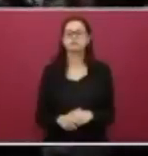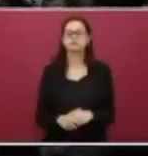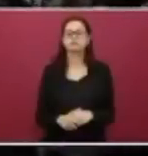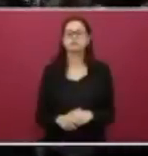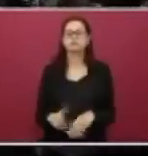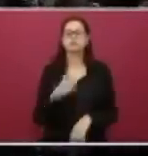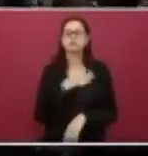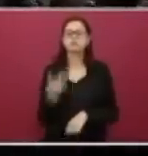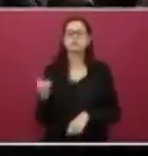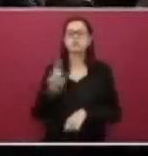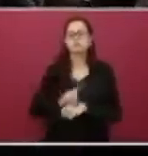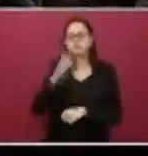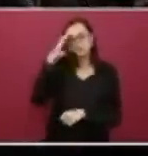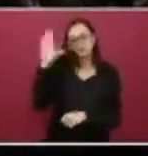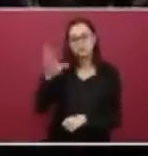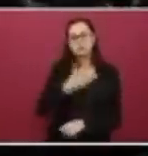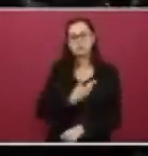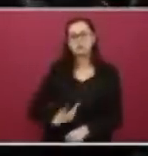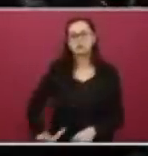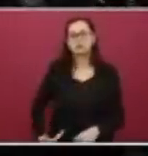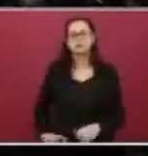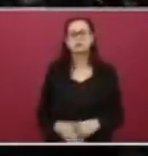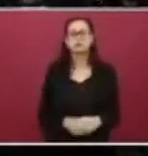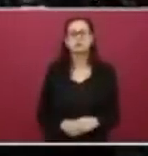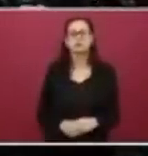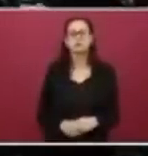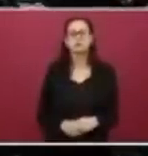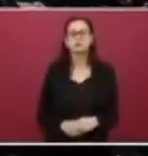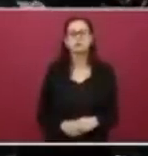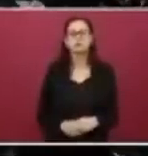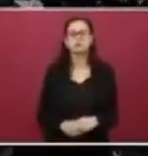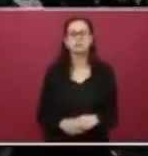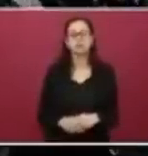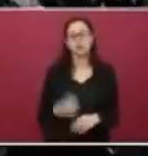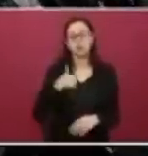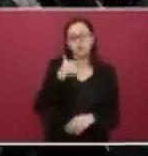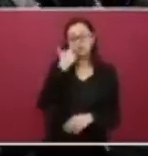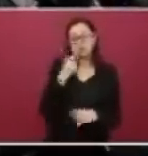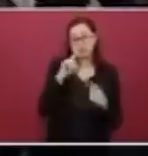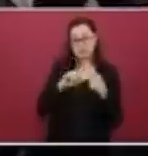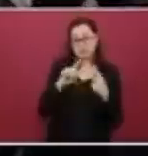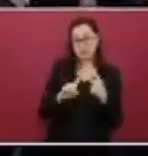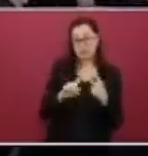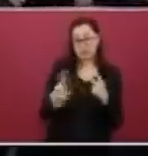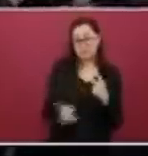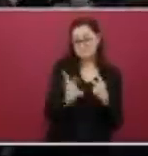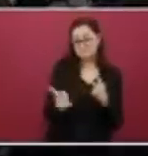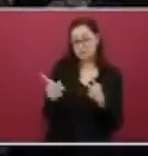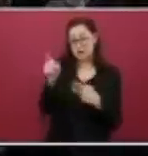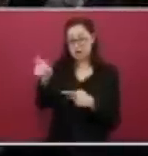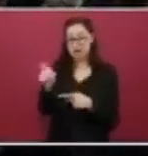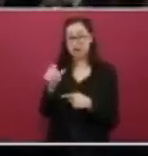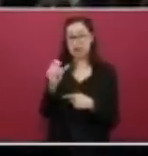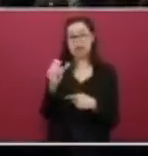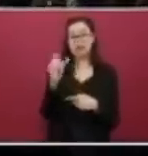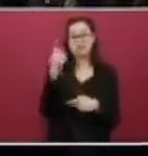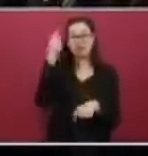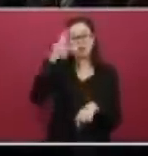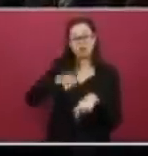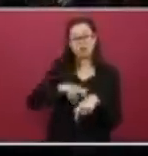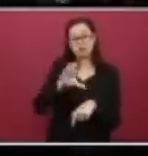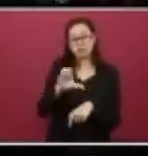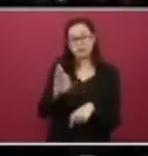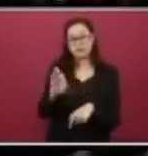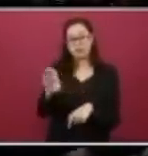buenos días señor presidente quise hacerle dos preguntas al director de la comisión federal de electricidad de la